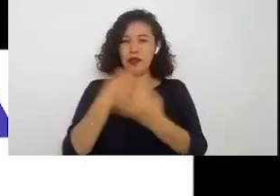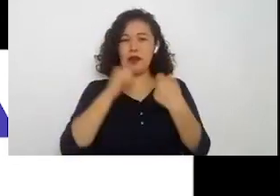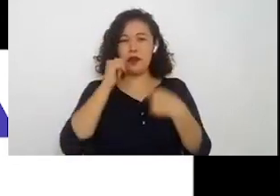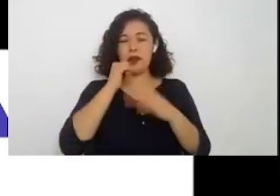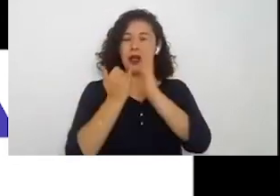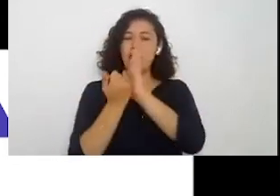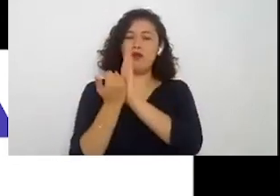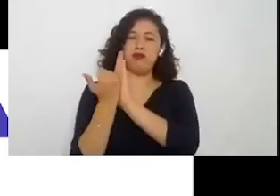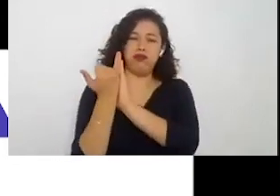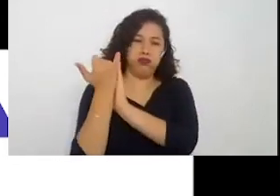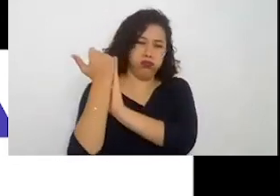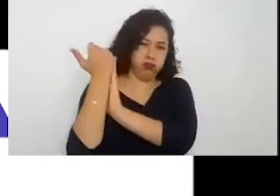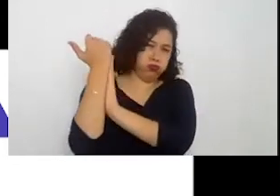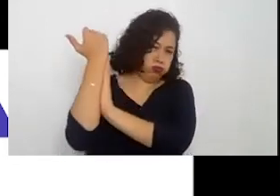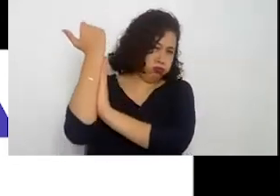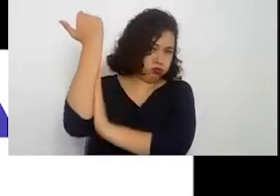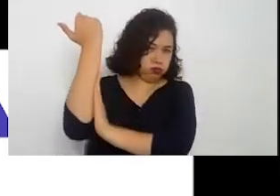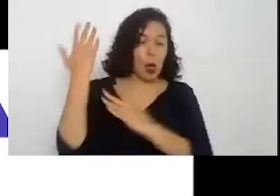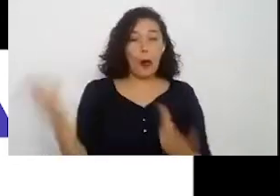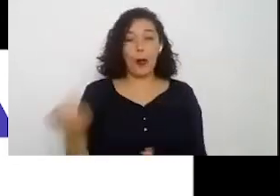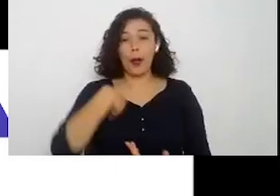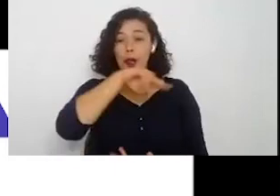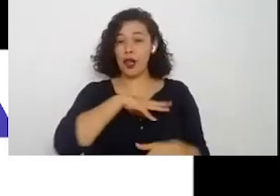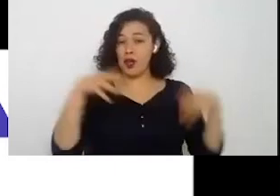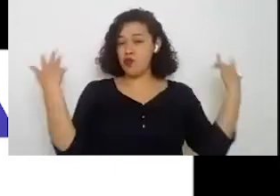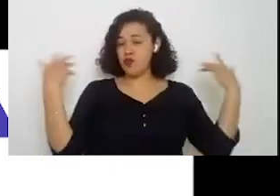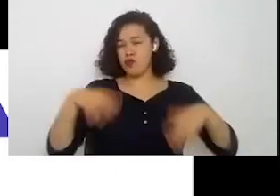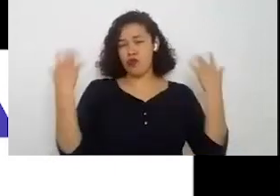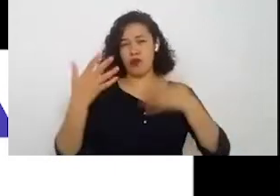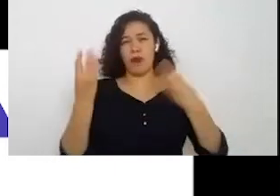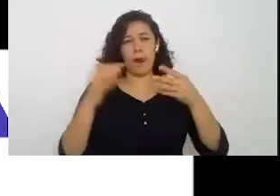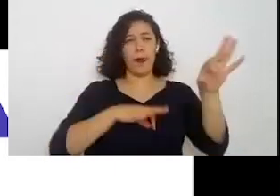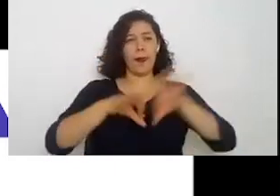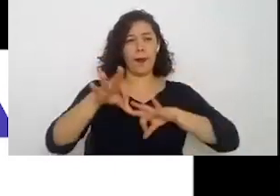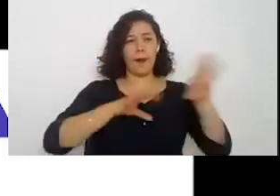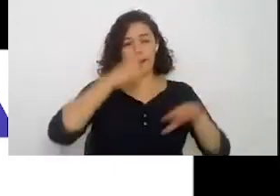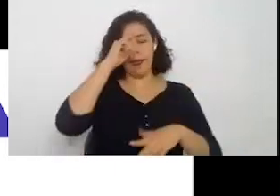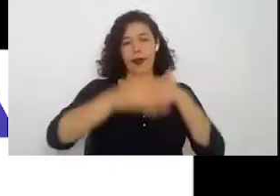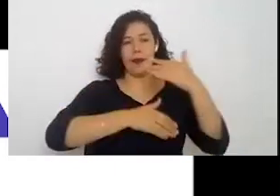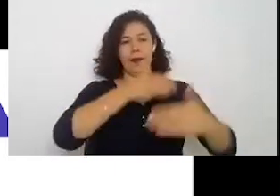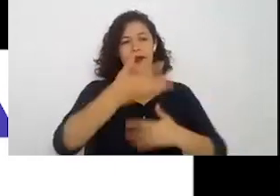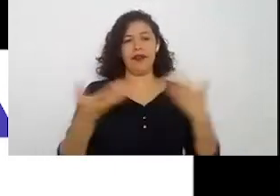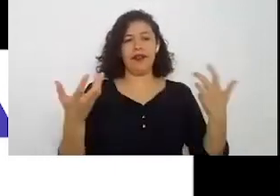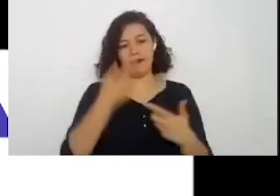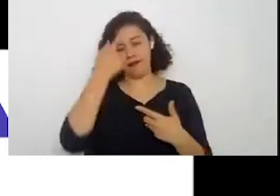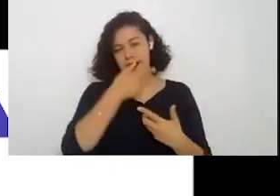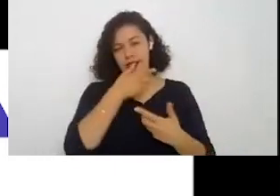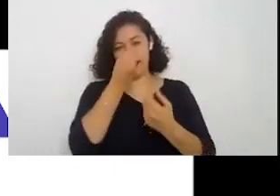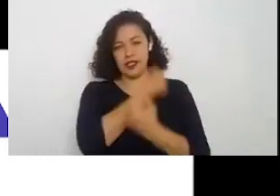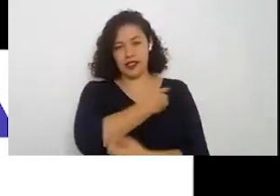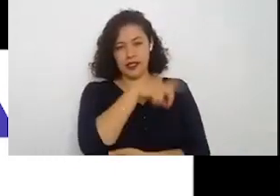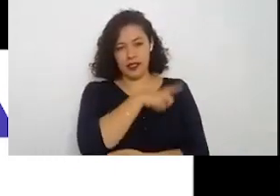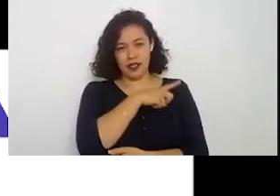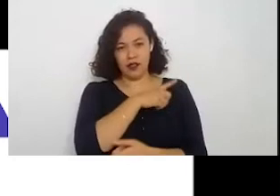arriba. Entonces, tenemos una tarea enorme en cuestión de estos procesos, promocionar la salud y